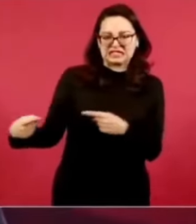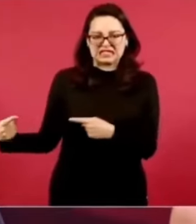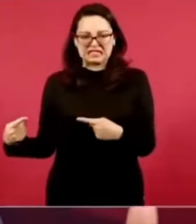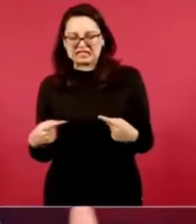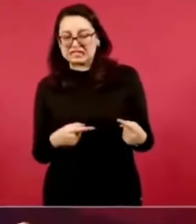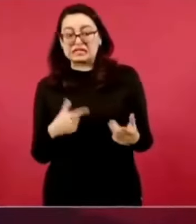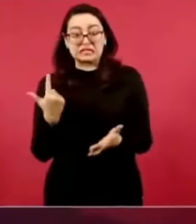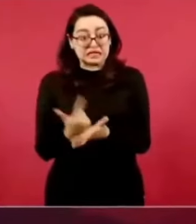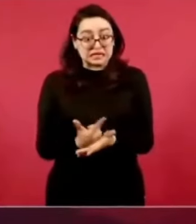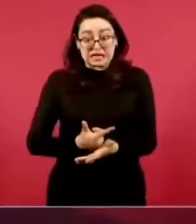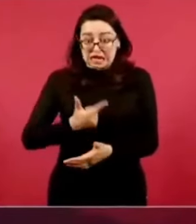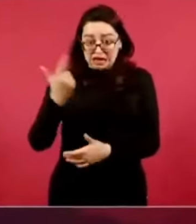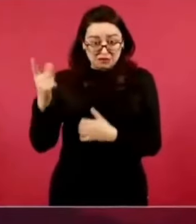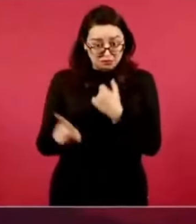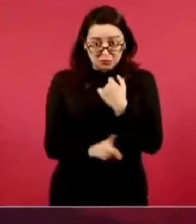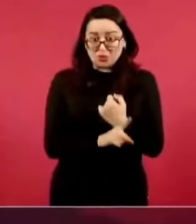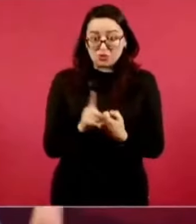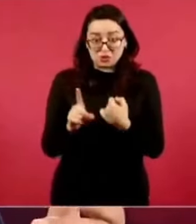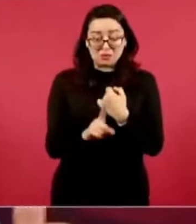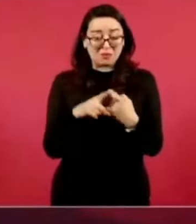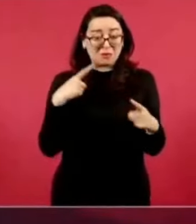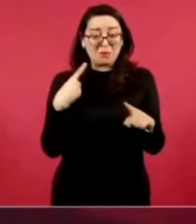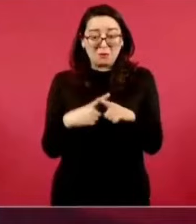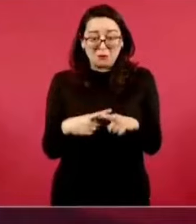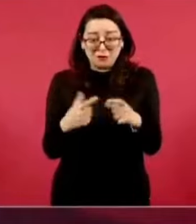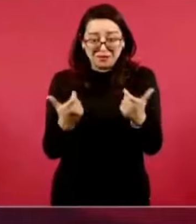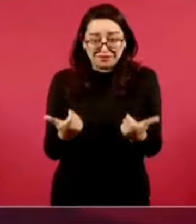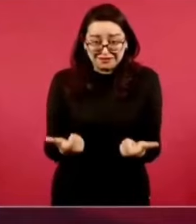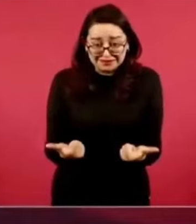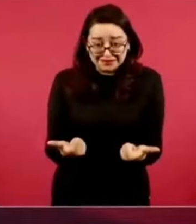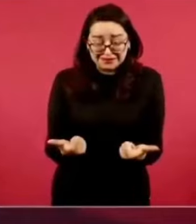tremendos, por el dinero,